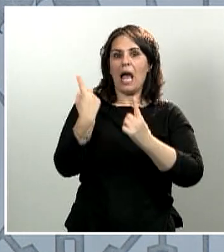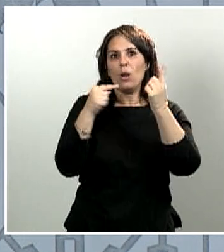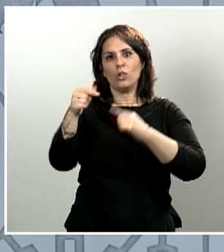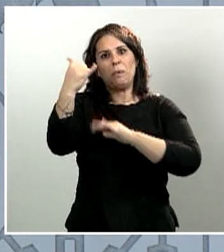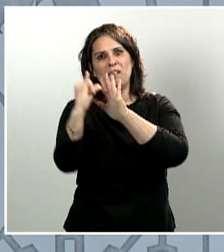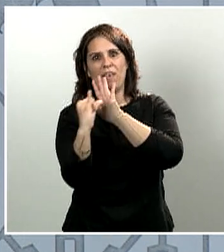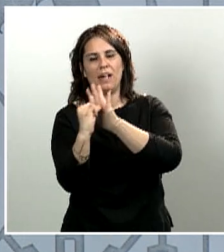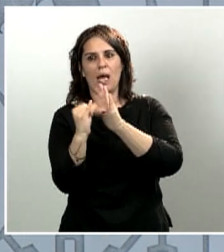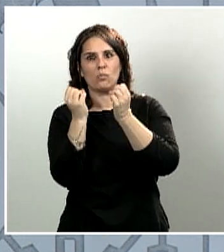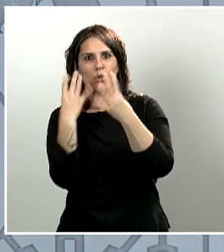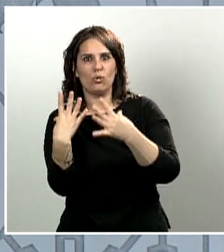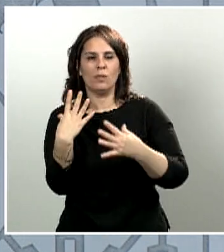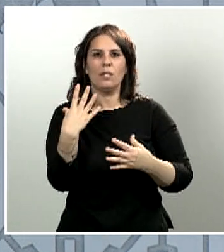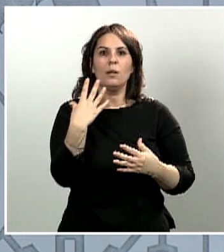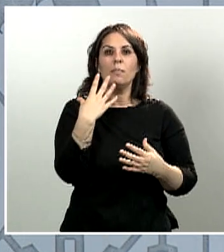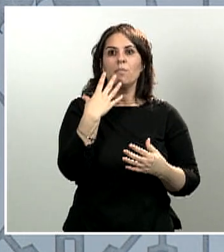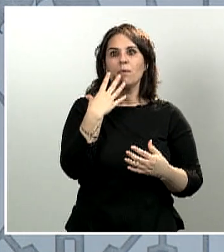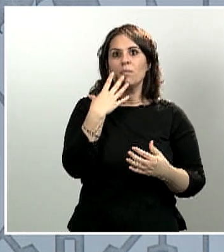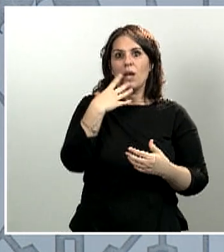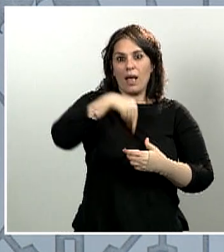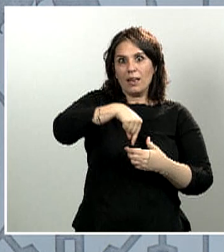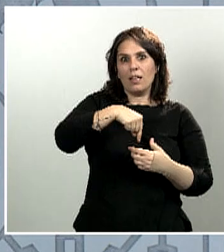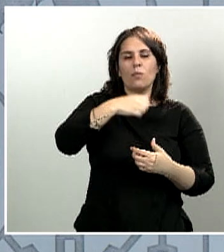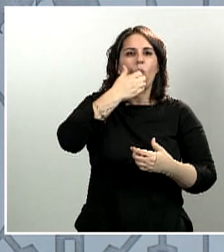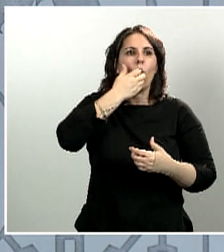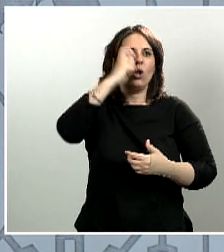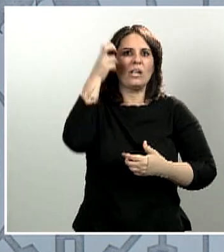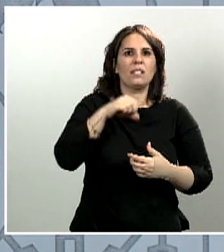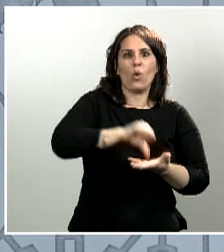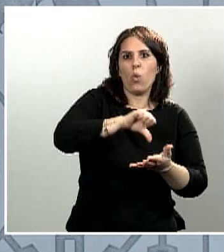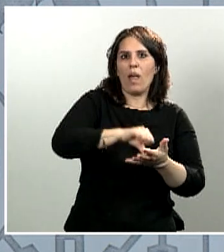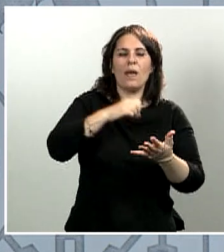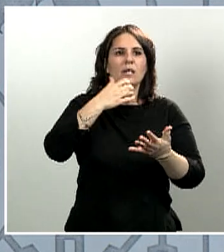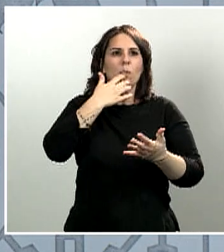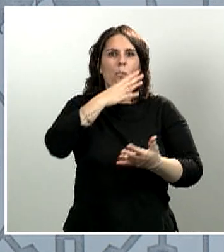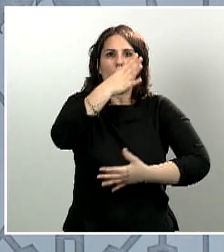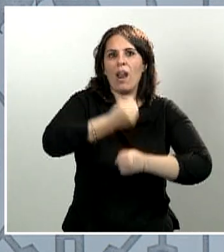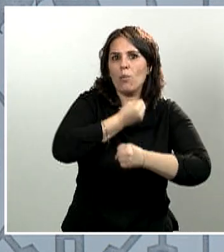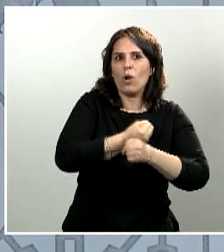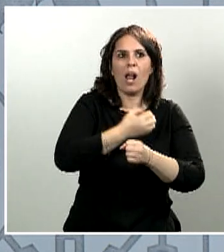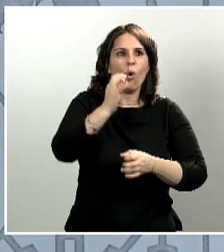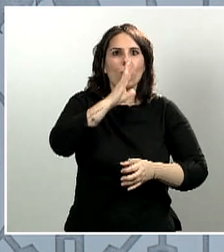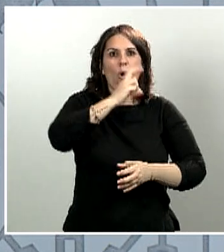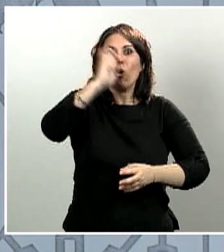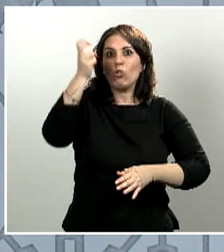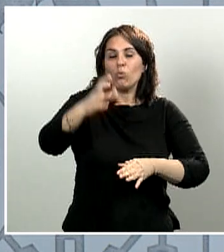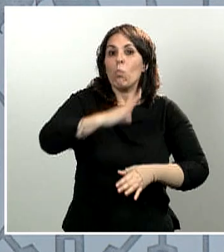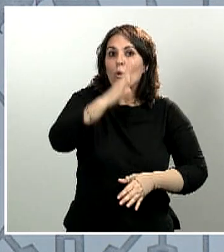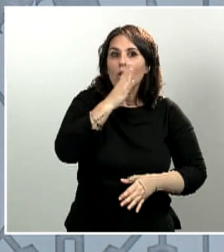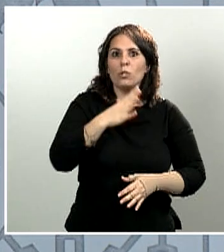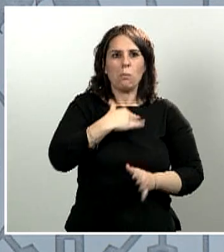la movilidad de las personas entre ellos, incluso por motivos laborales y por cualquier otro motivo, puede ser muy importante, con lo cual hay que tener cuidado, primero, de